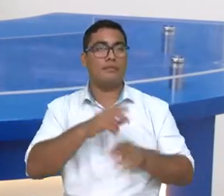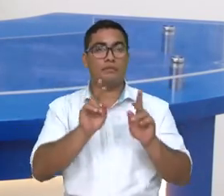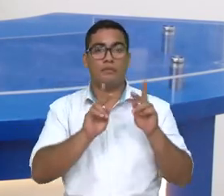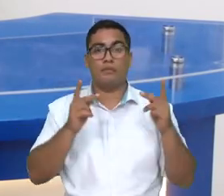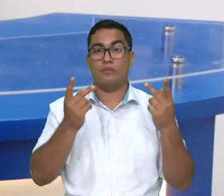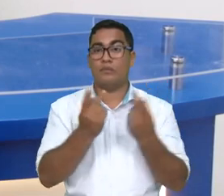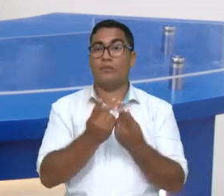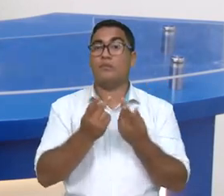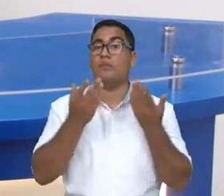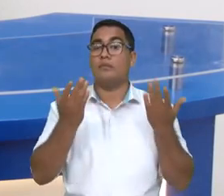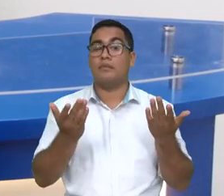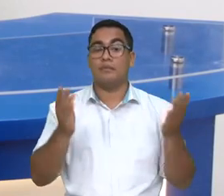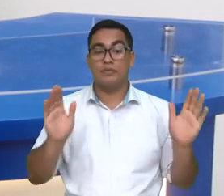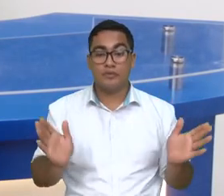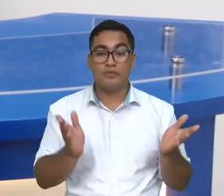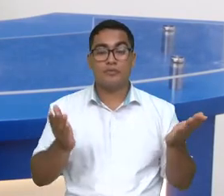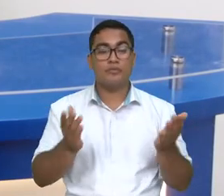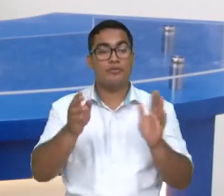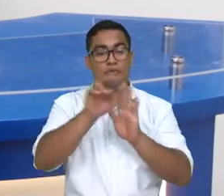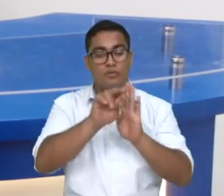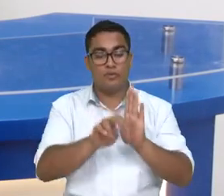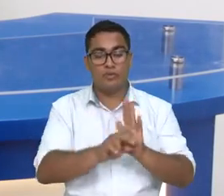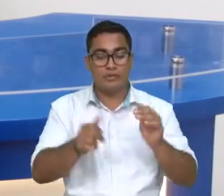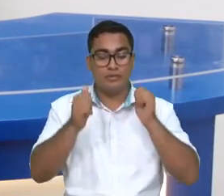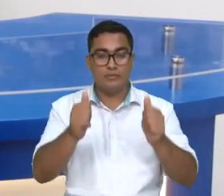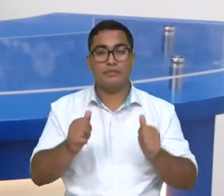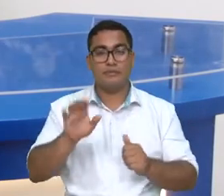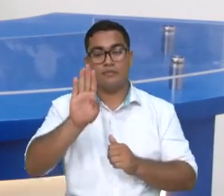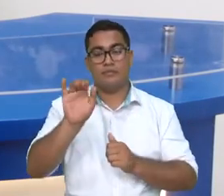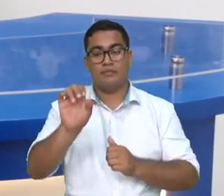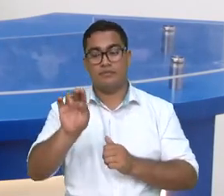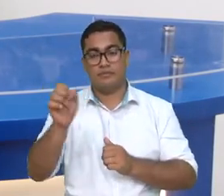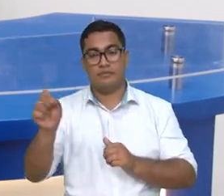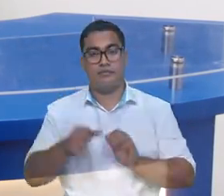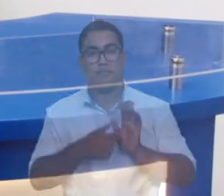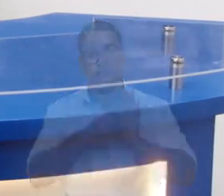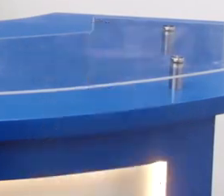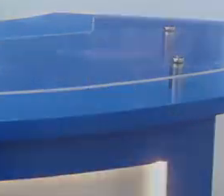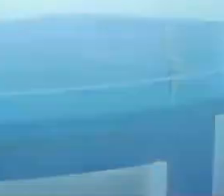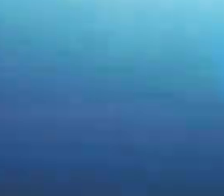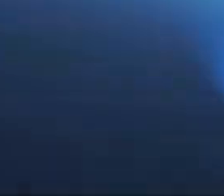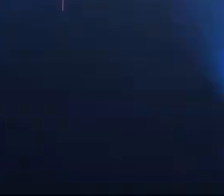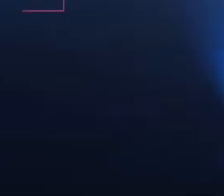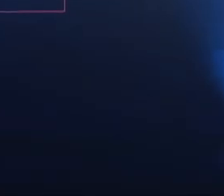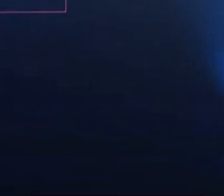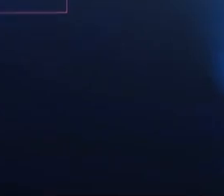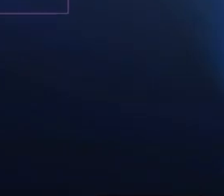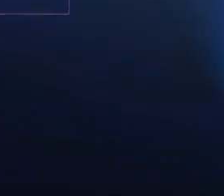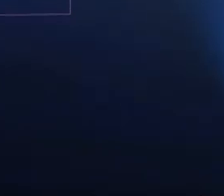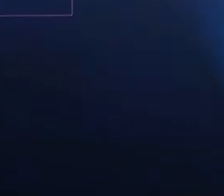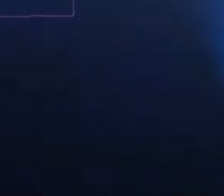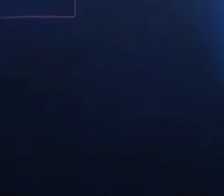el fortalecimiento académico. Vanessa Paz nos brinda mayores detalles.